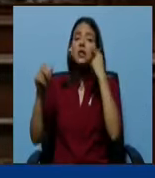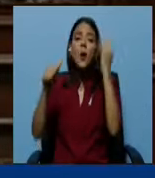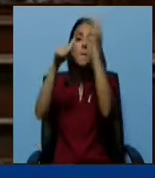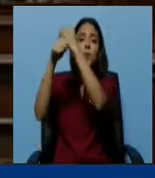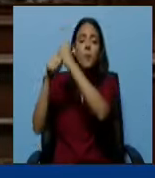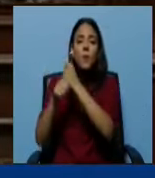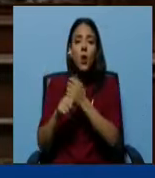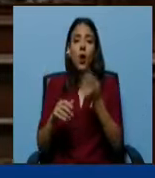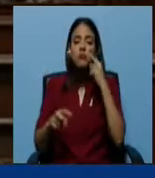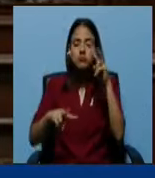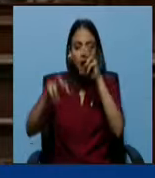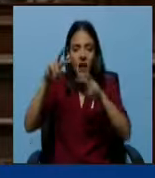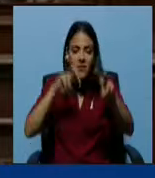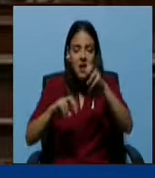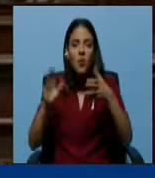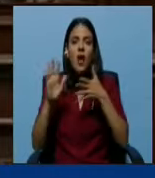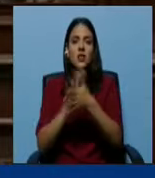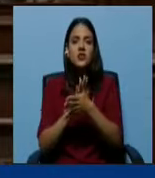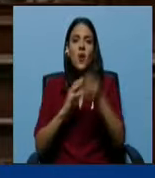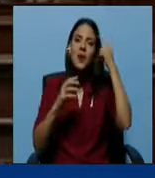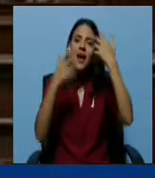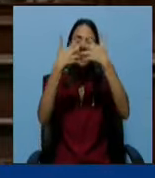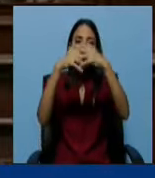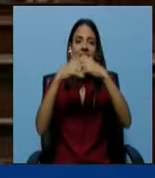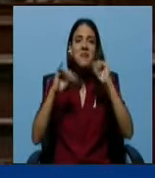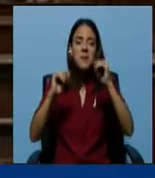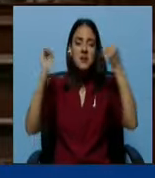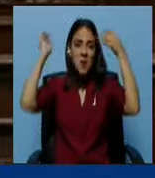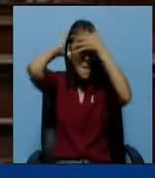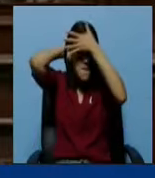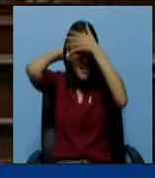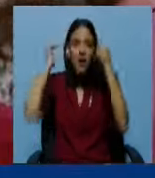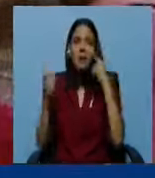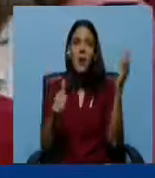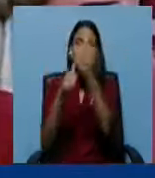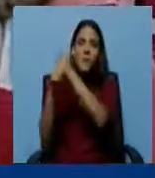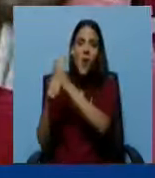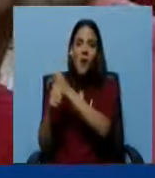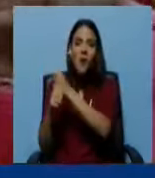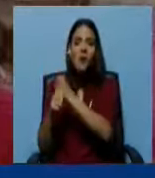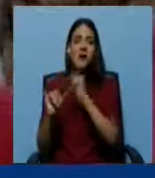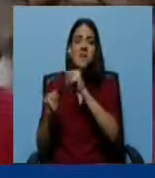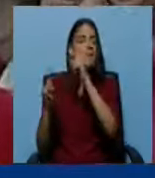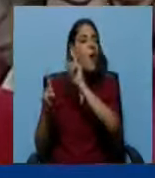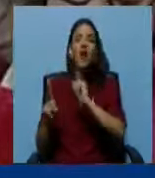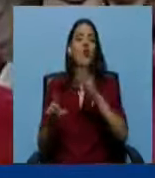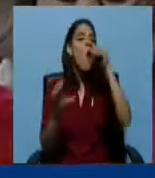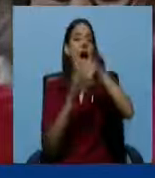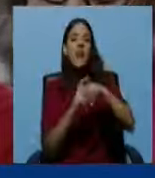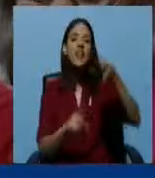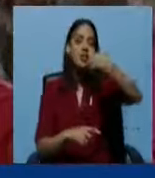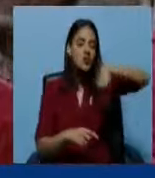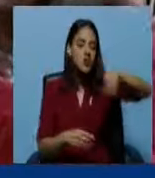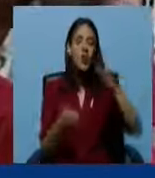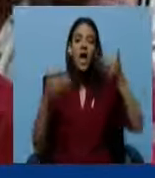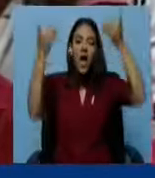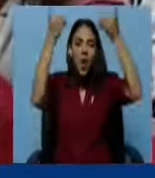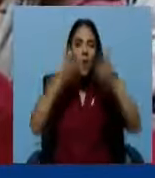Estudiando el cerebro de Milei, descubrieron que no pertenecía al Homo sapiens.